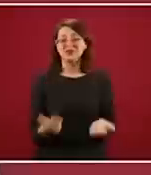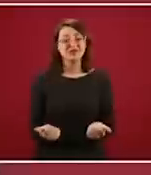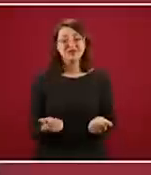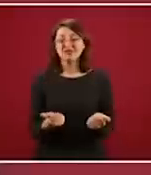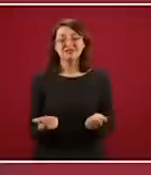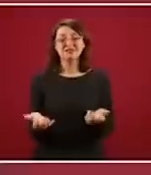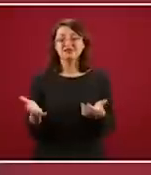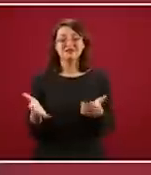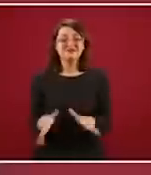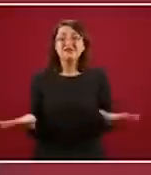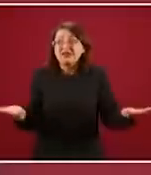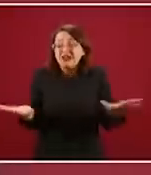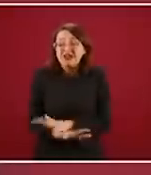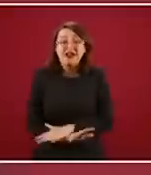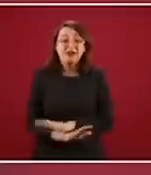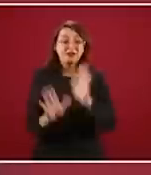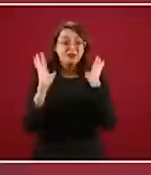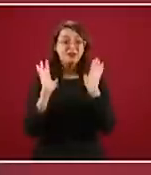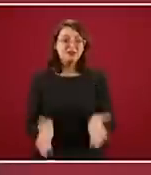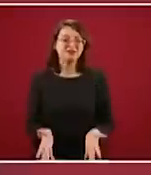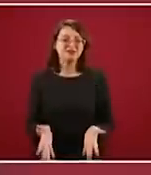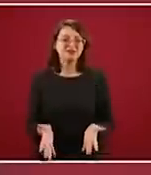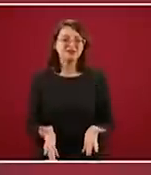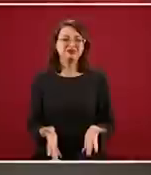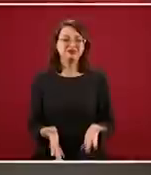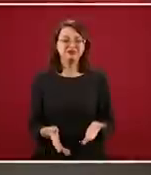cambió, pero también